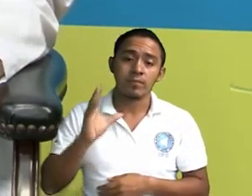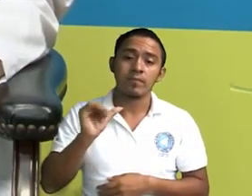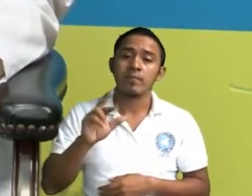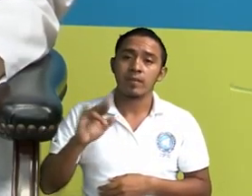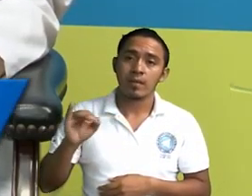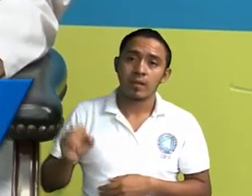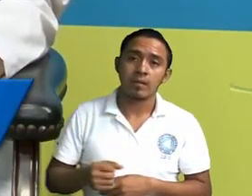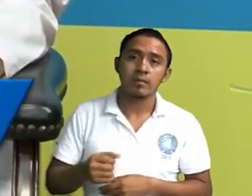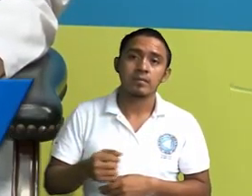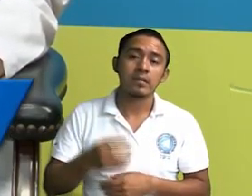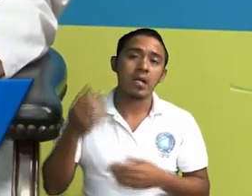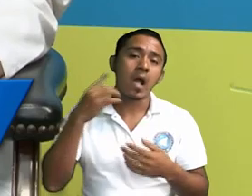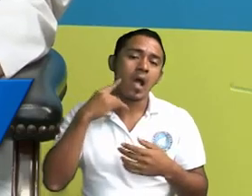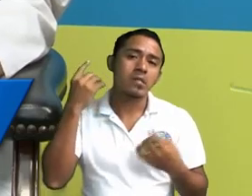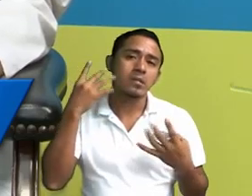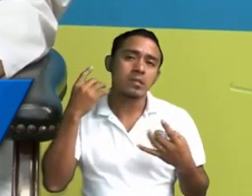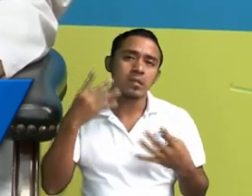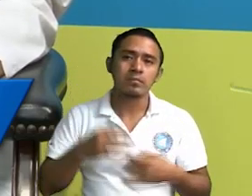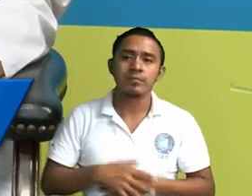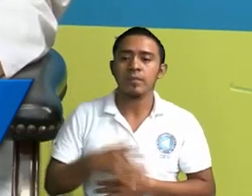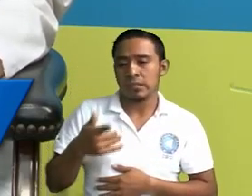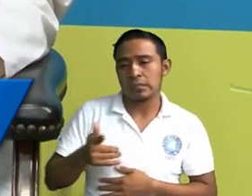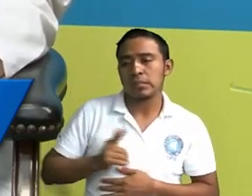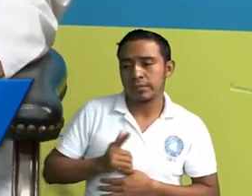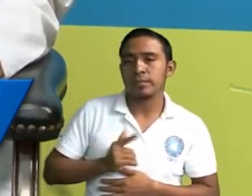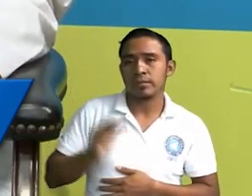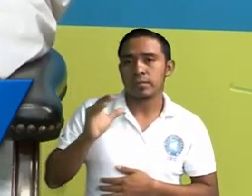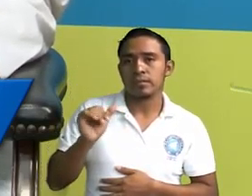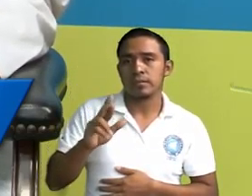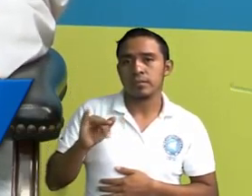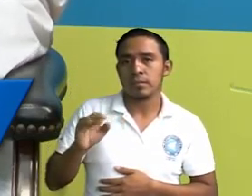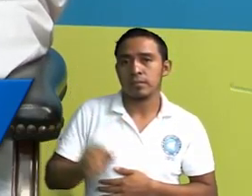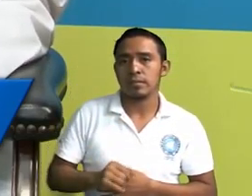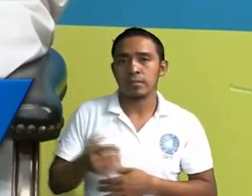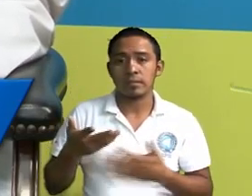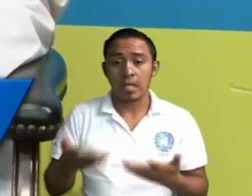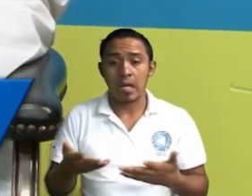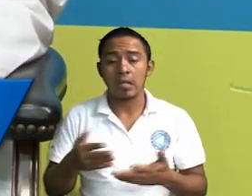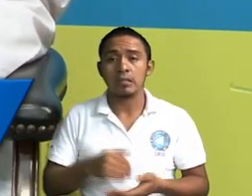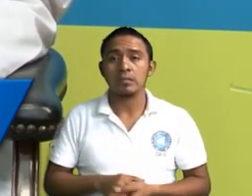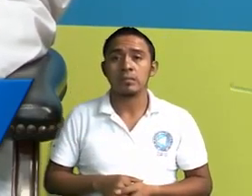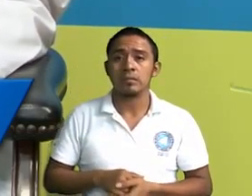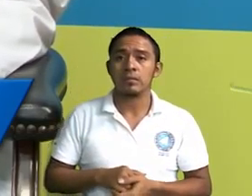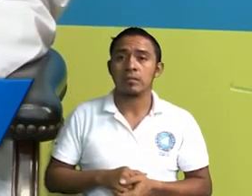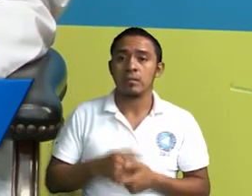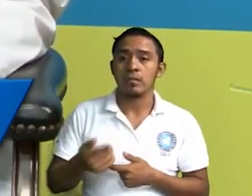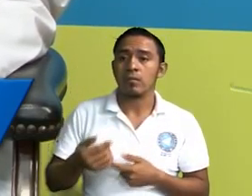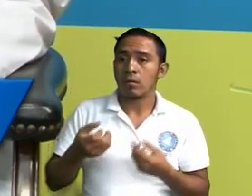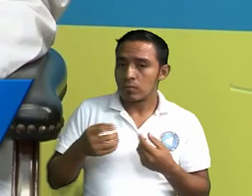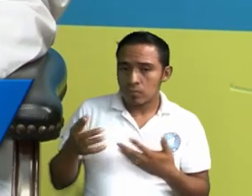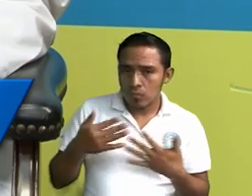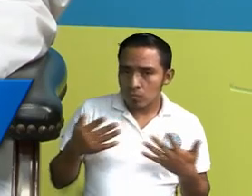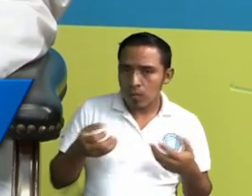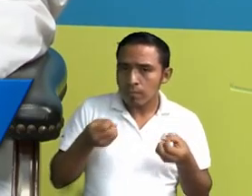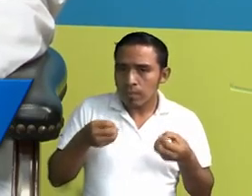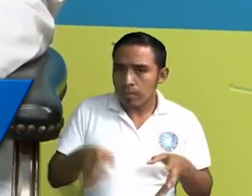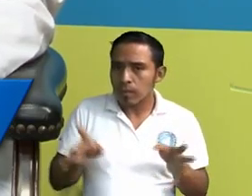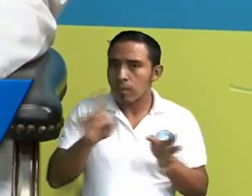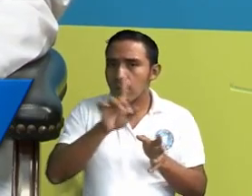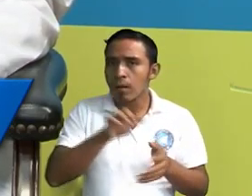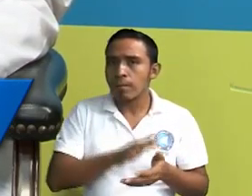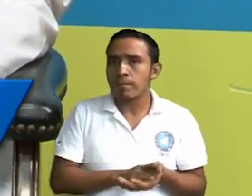verdad anda con dolor en la muela y no dice si tiene caries esta es una muela del adulto ya no la va a botar no pero es que no lo ha votado no es que ella